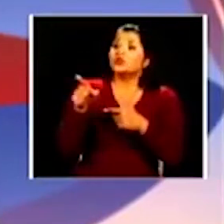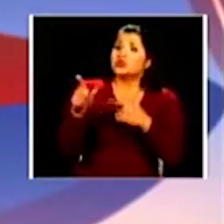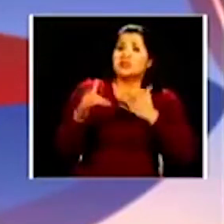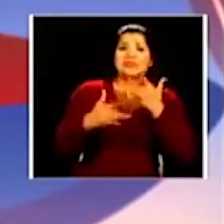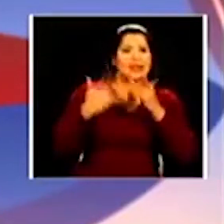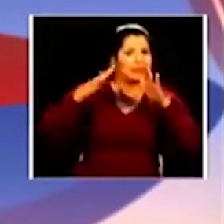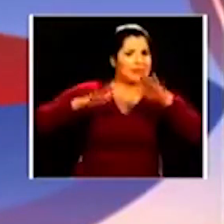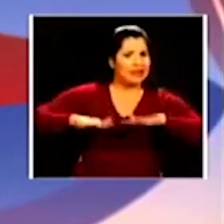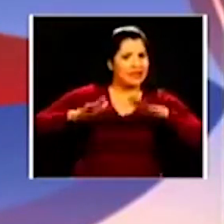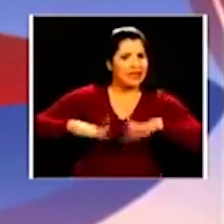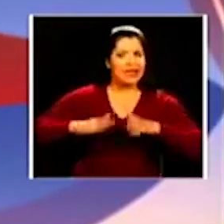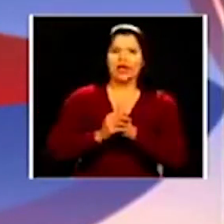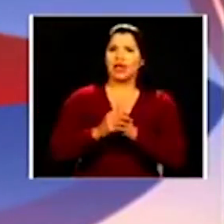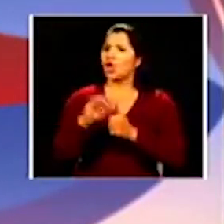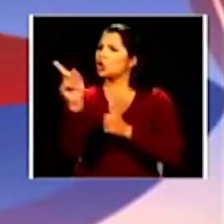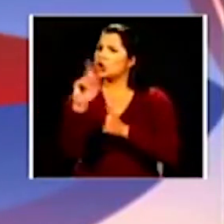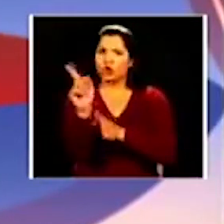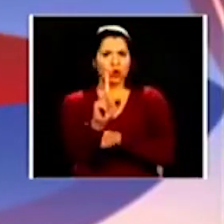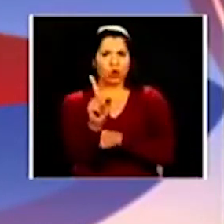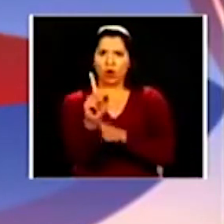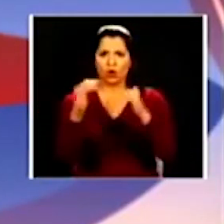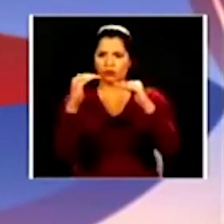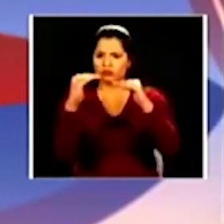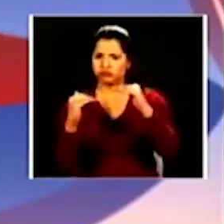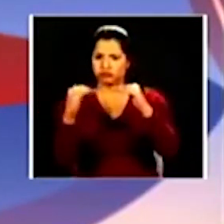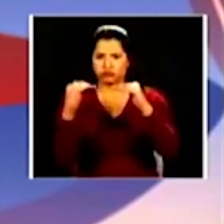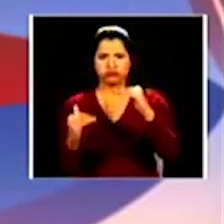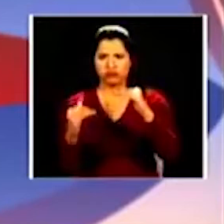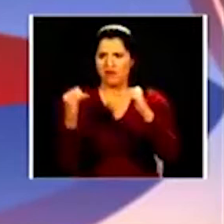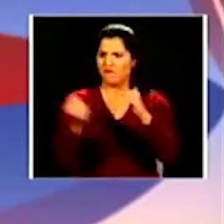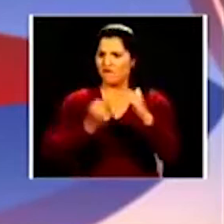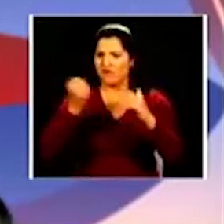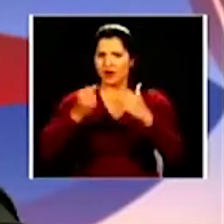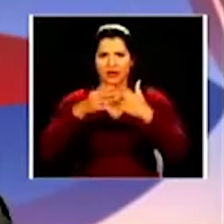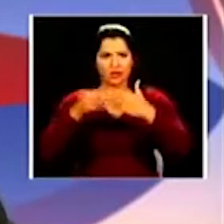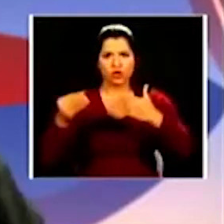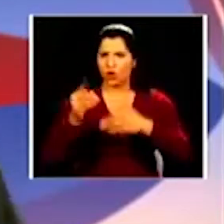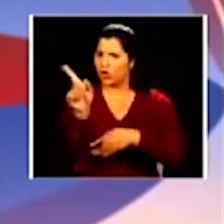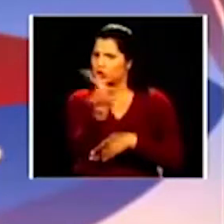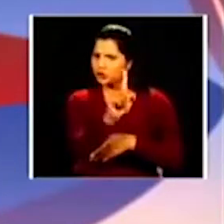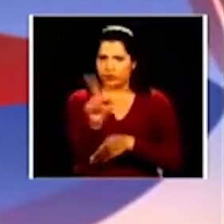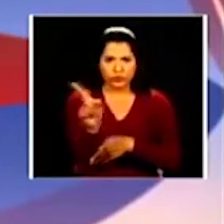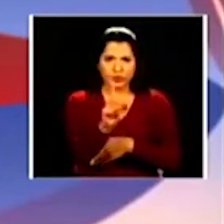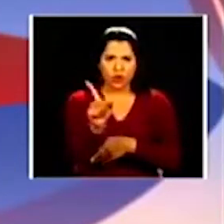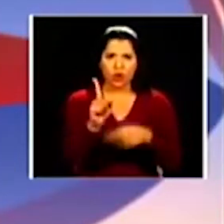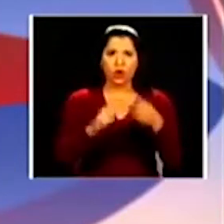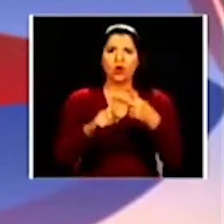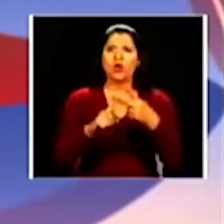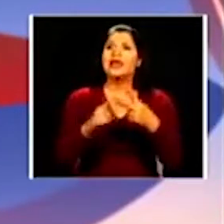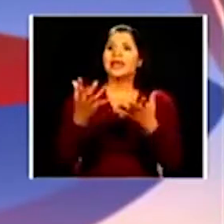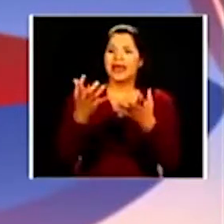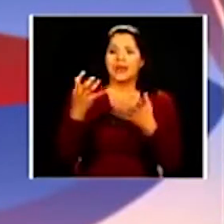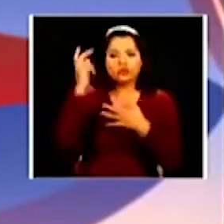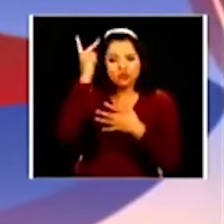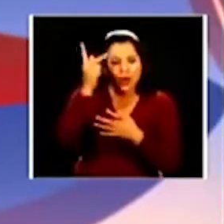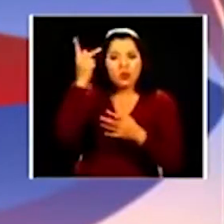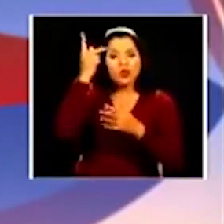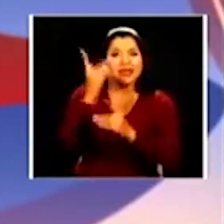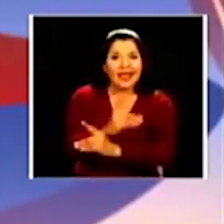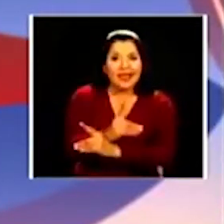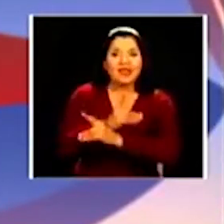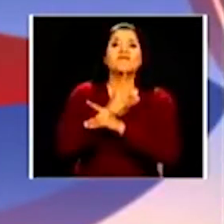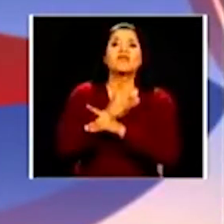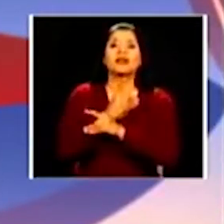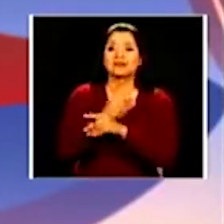habrá devaluaciones fuertes en el dólar, no habrá más bien una política de defensa del consumidor con el tema de tarjetas de